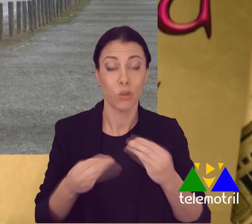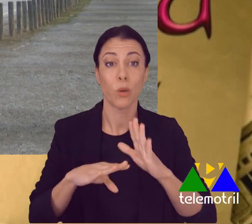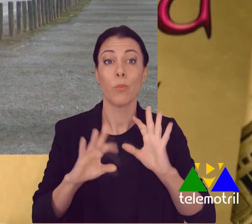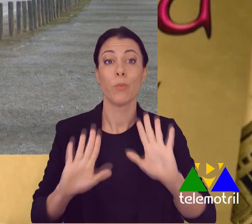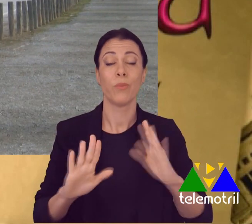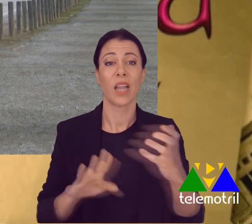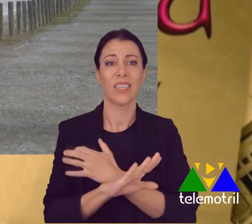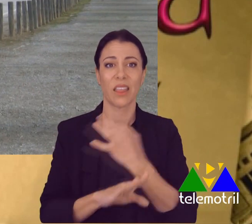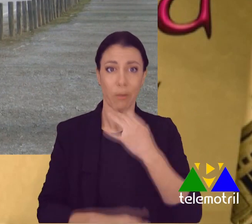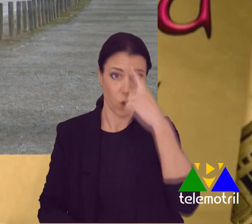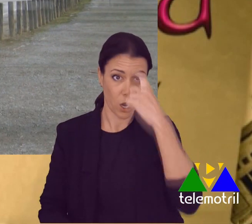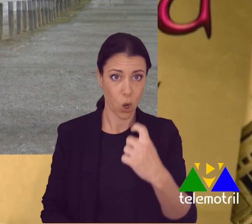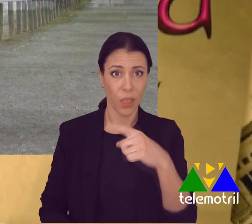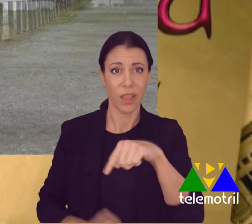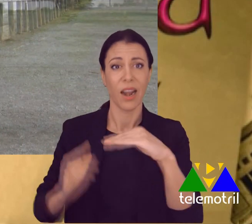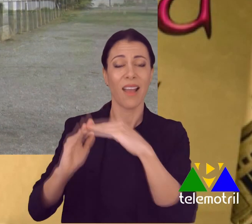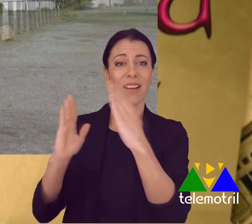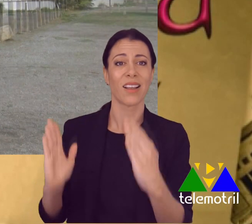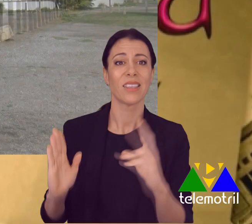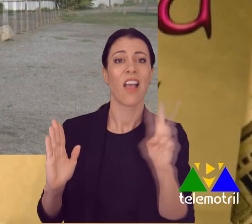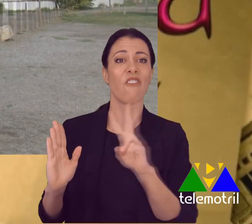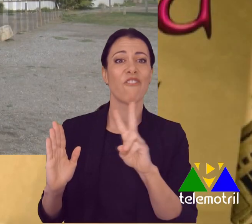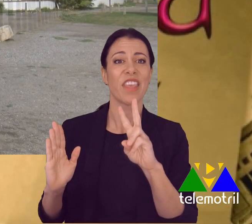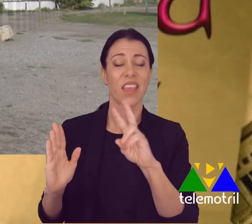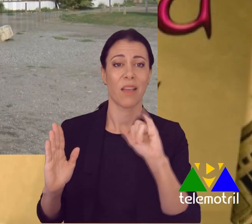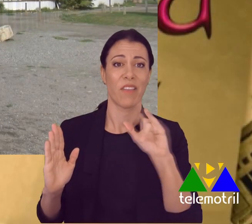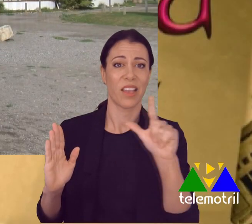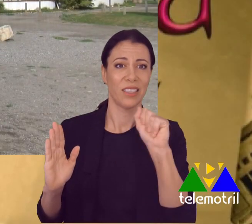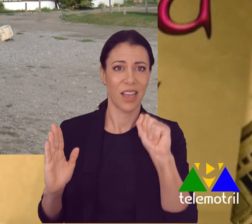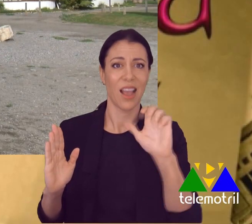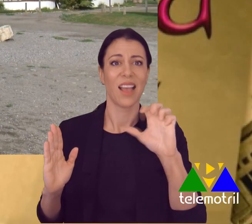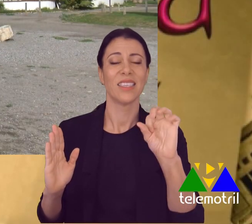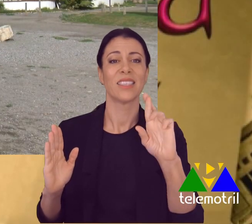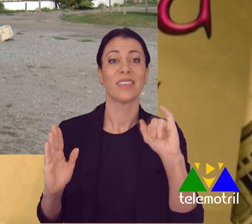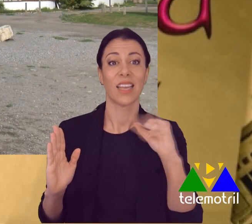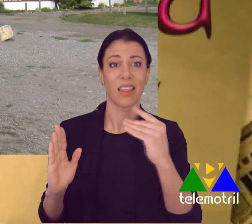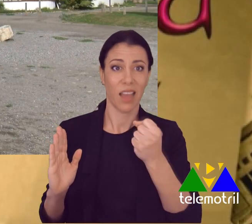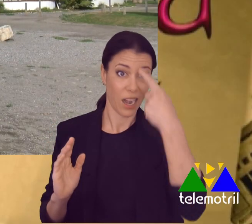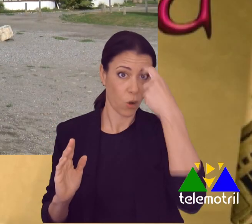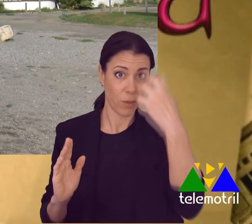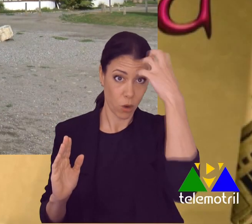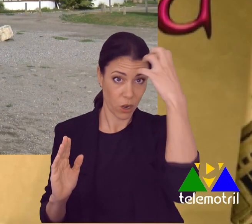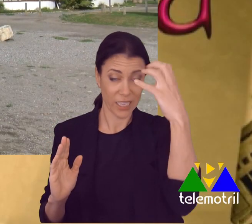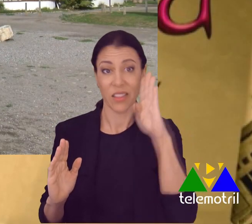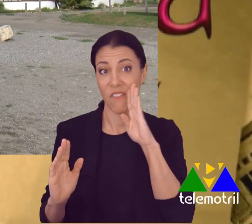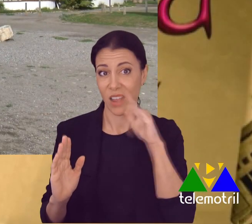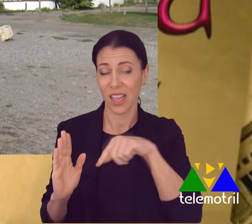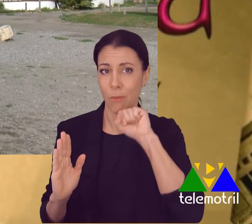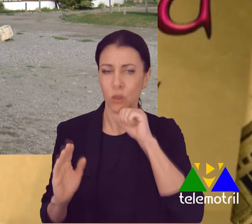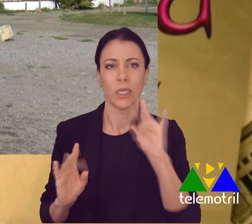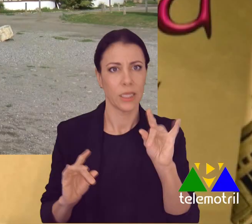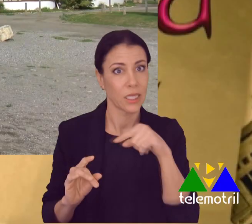aquí a Villastrida, personaje mucho más contemporáneo, la importancia de los reyes de Bélgica, para Motril, ¿no? Sí, esto ha formado parte de